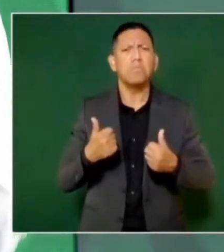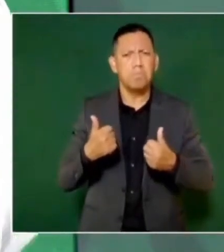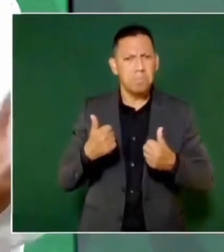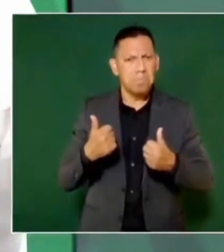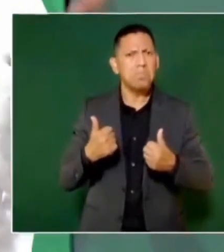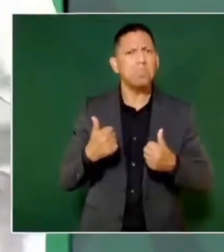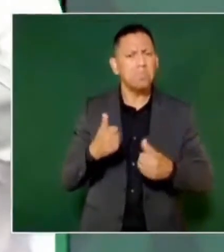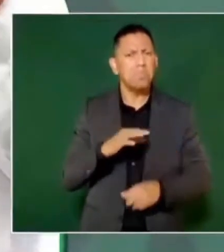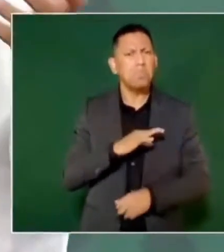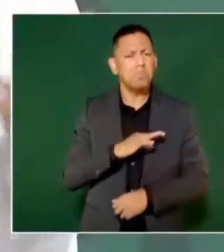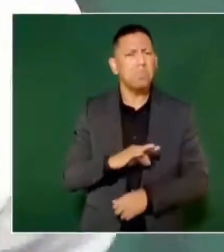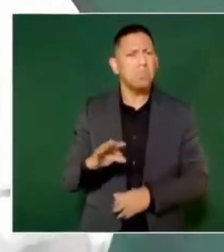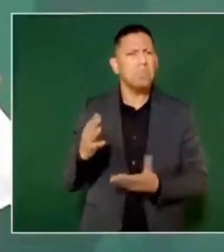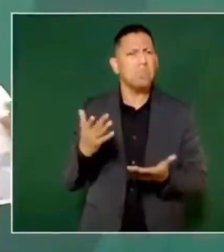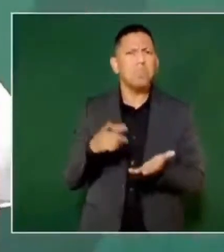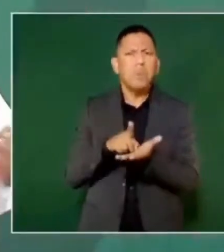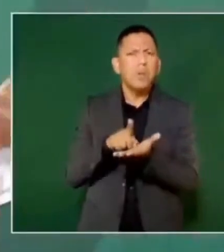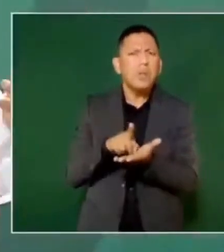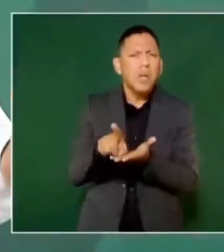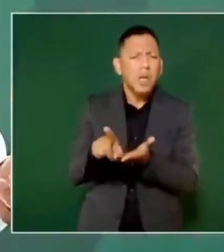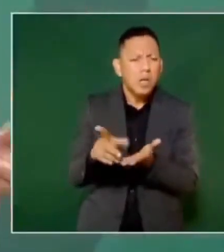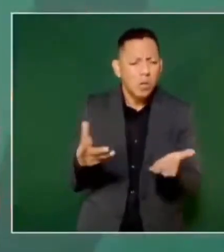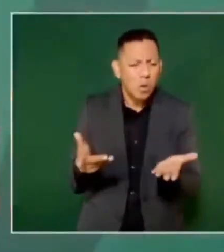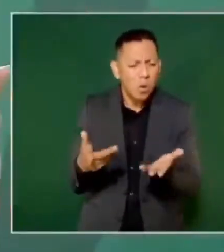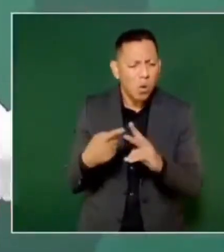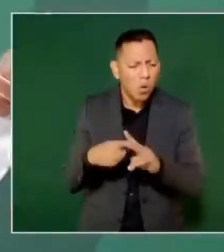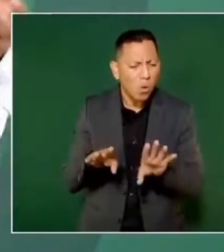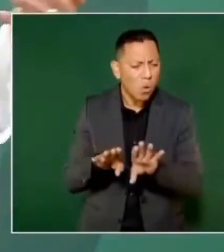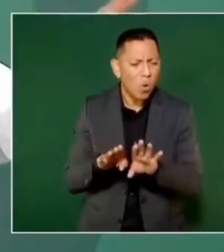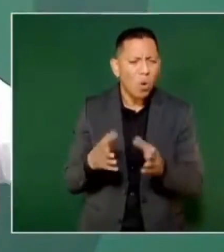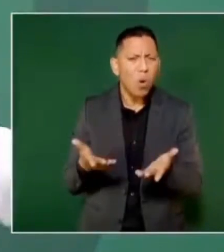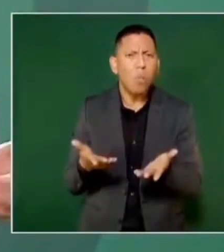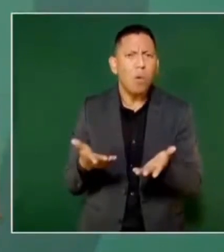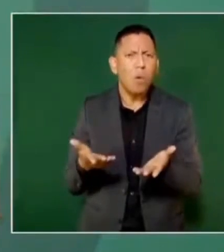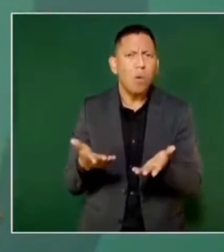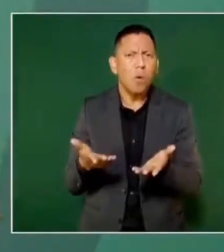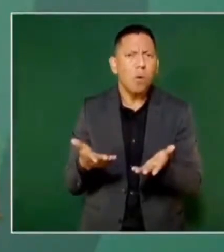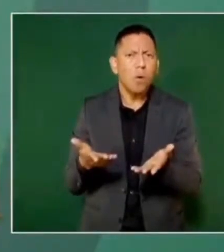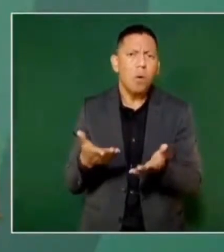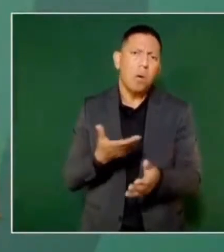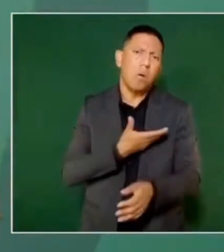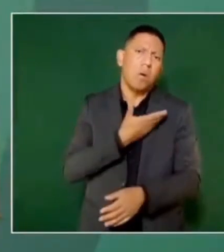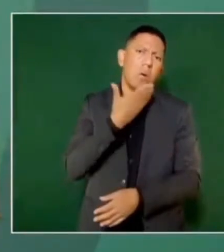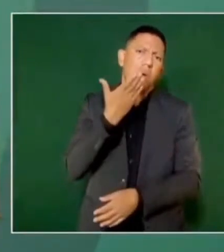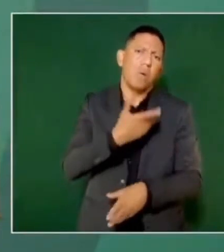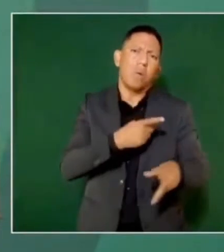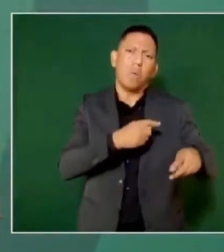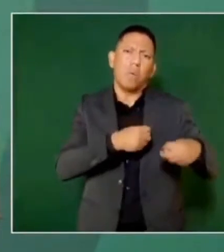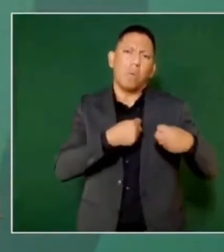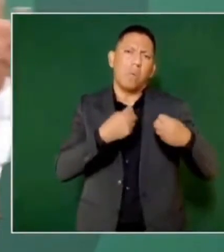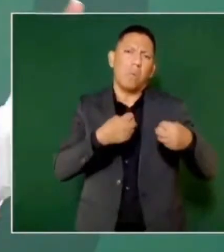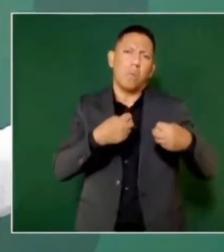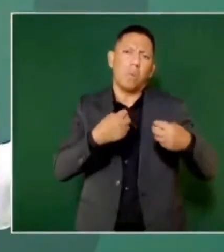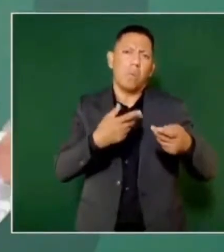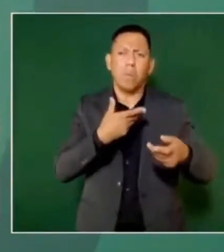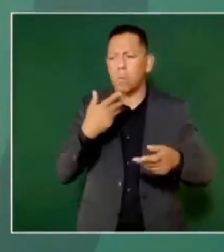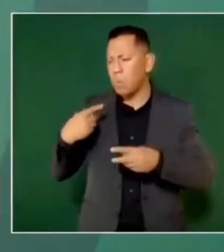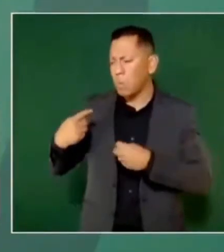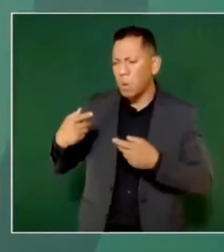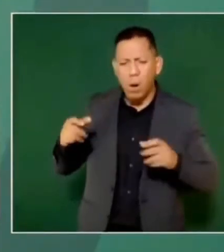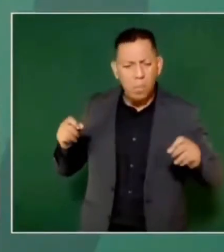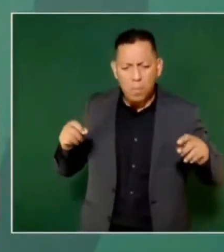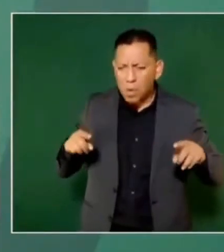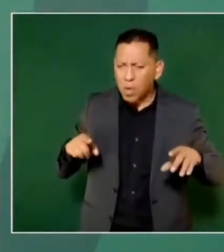Luego, ¿de dónde surge el derecho? Pues de las costumbres y del sentido común